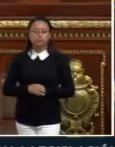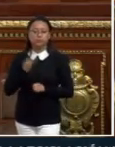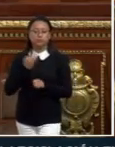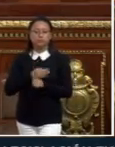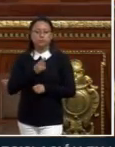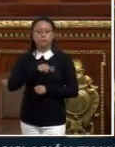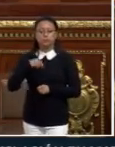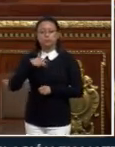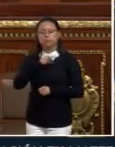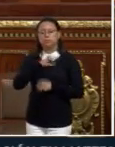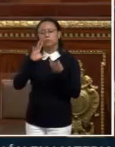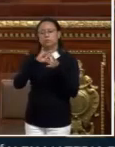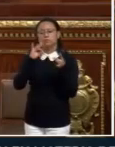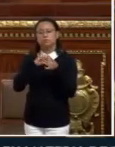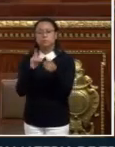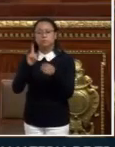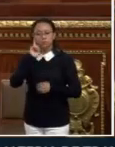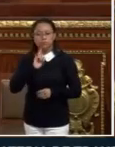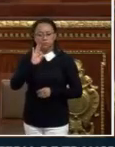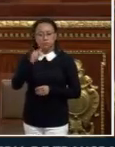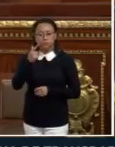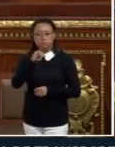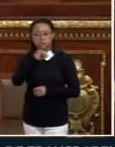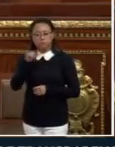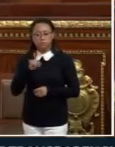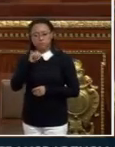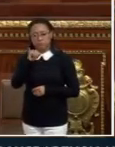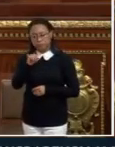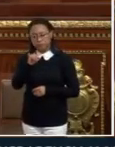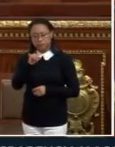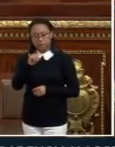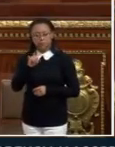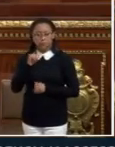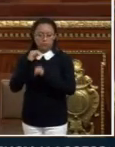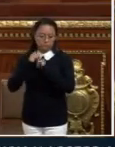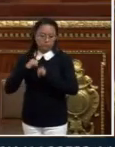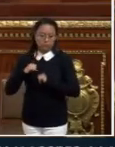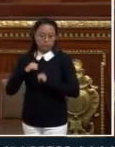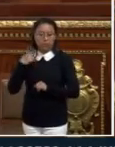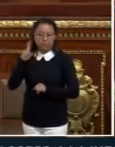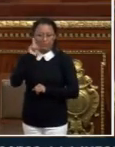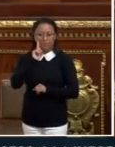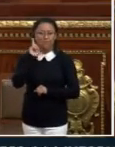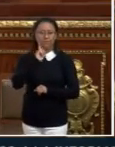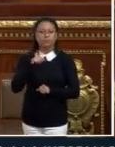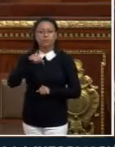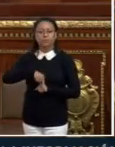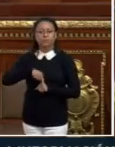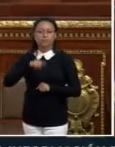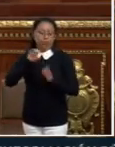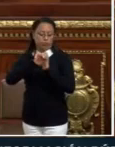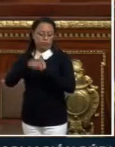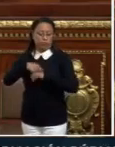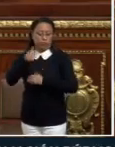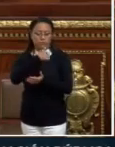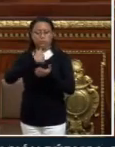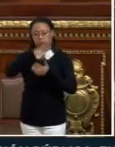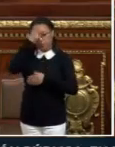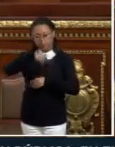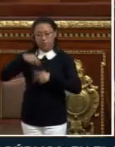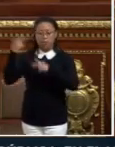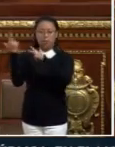tenemos. El feminicidio en la Ciudad de México, la impunidad en el feminicidio en la Ciudad de México se ha reducido